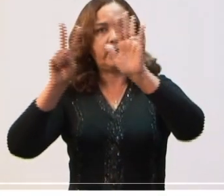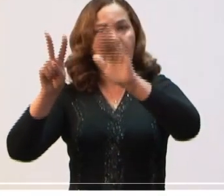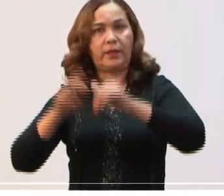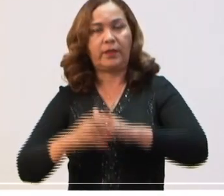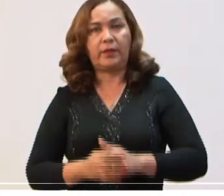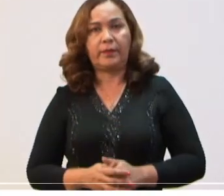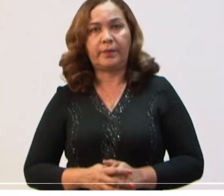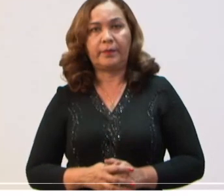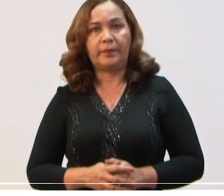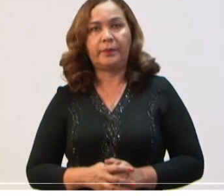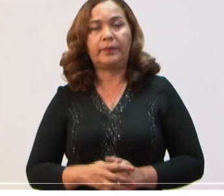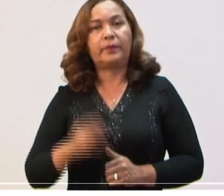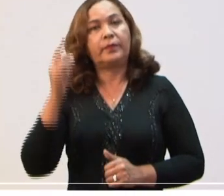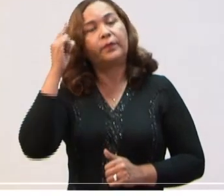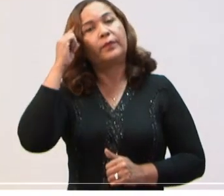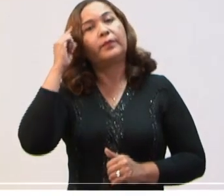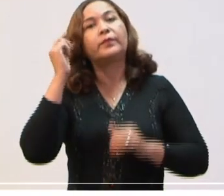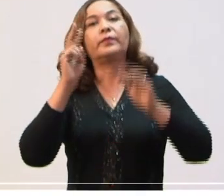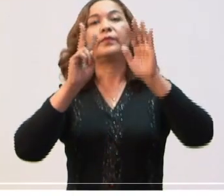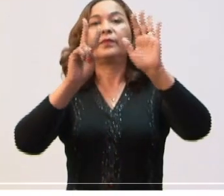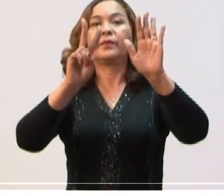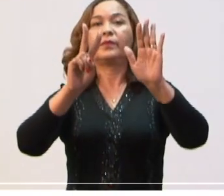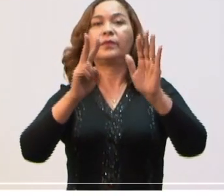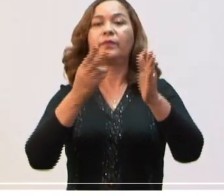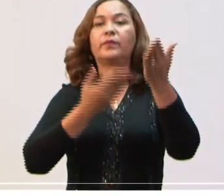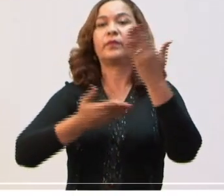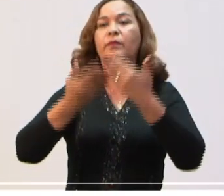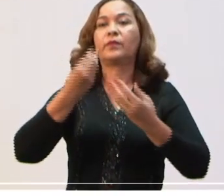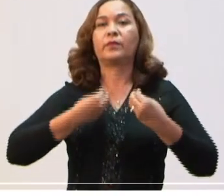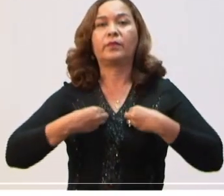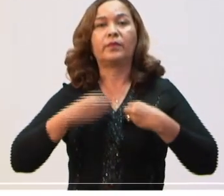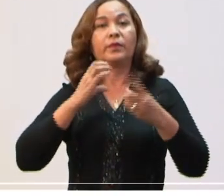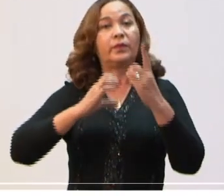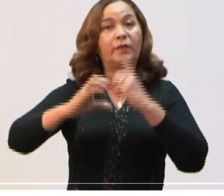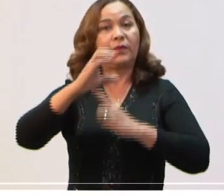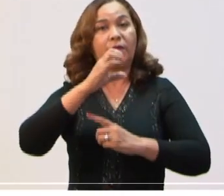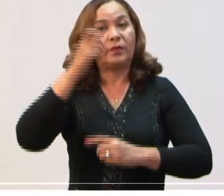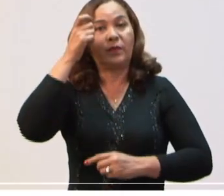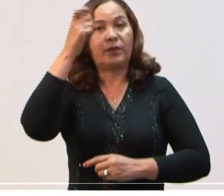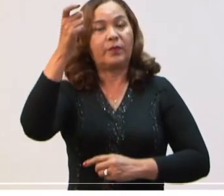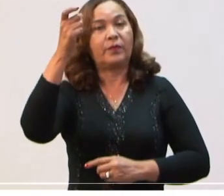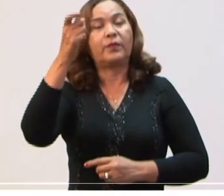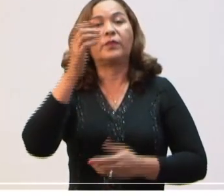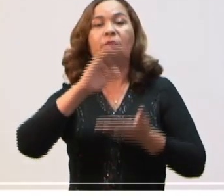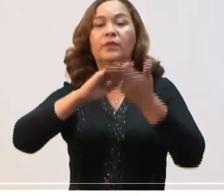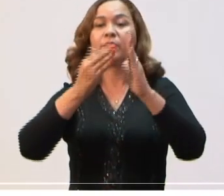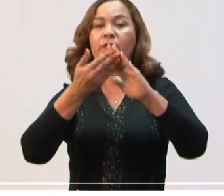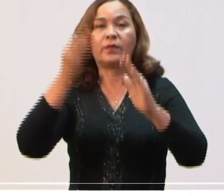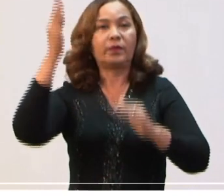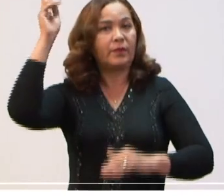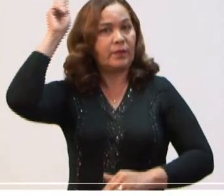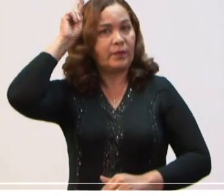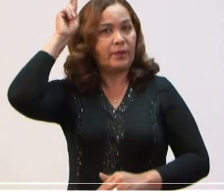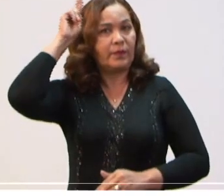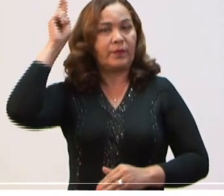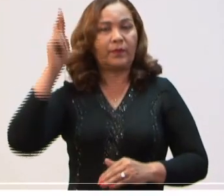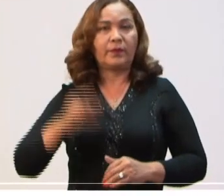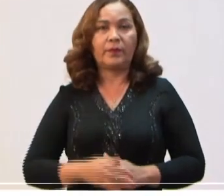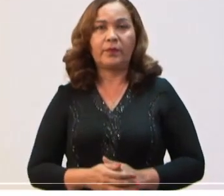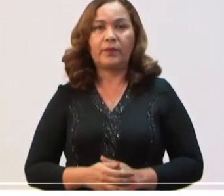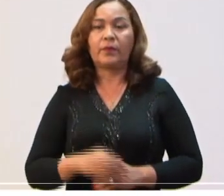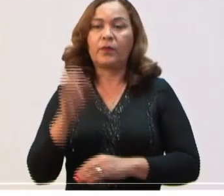1777 día 7 convivencias culturales de los pueblos y comunidades indígenas